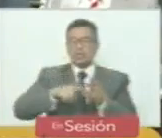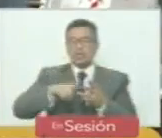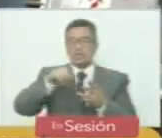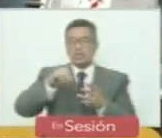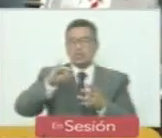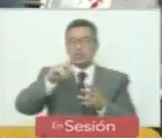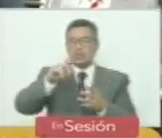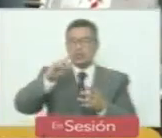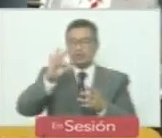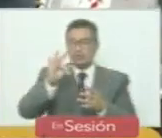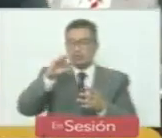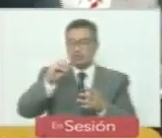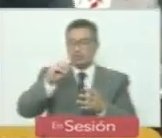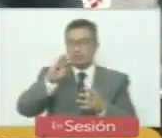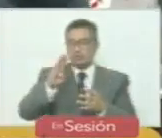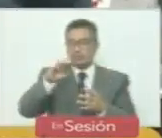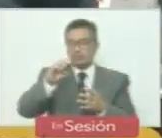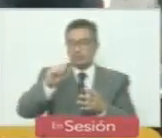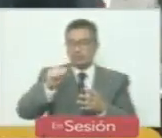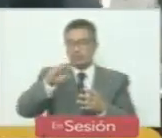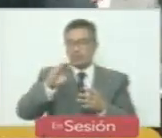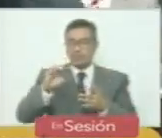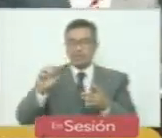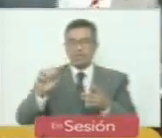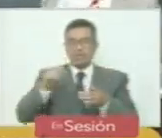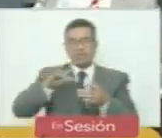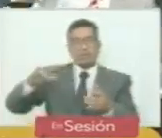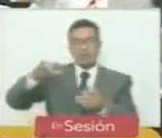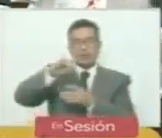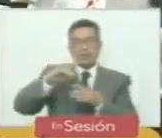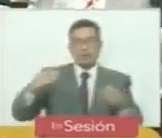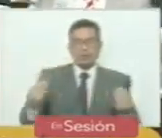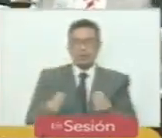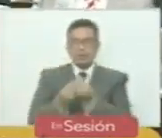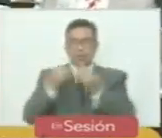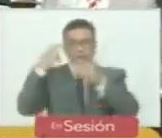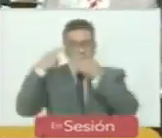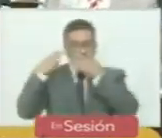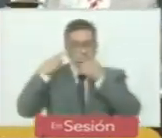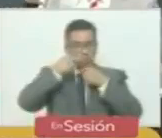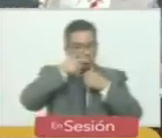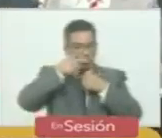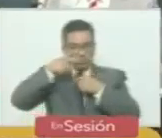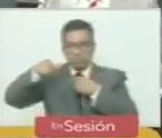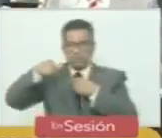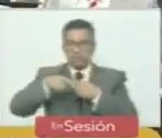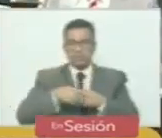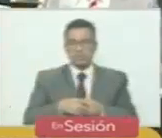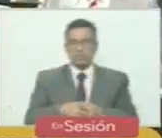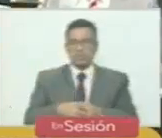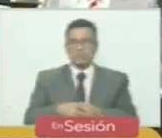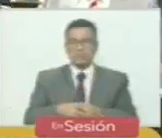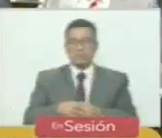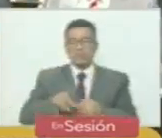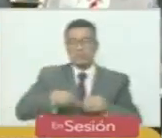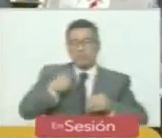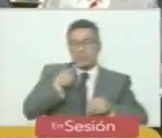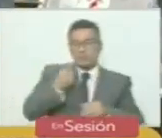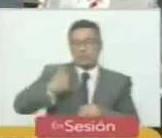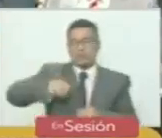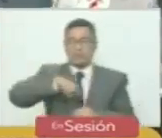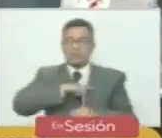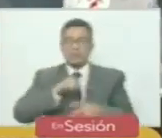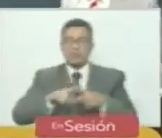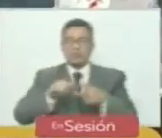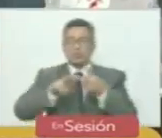Infobae, como dijeron que este avión estaba relacionado al terrorismo, al espionaje. pudiéramos nosotros citar